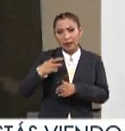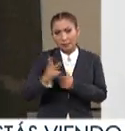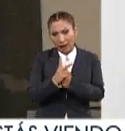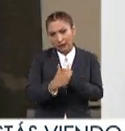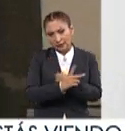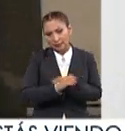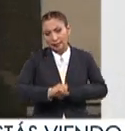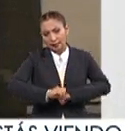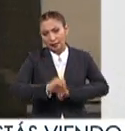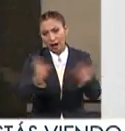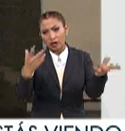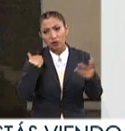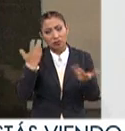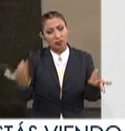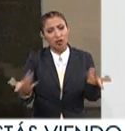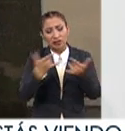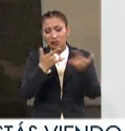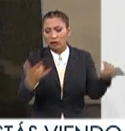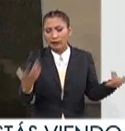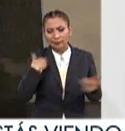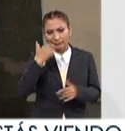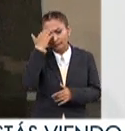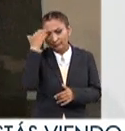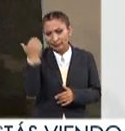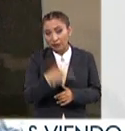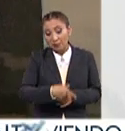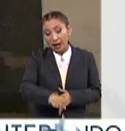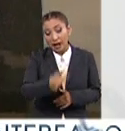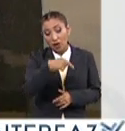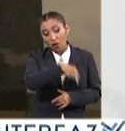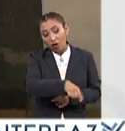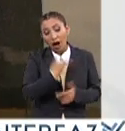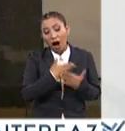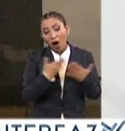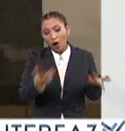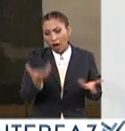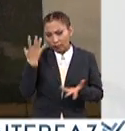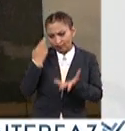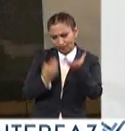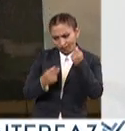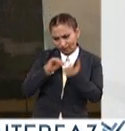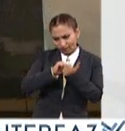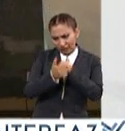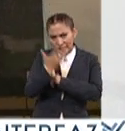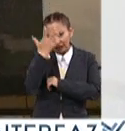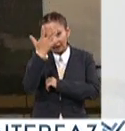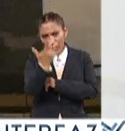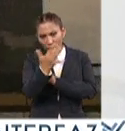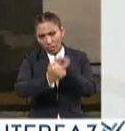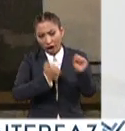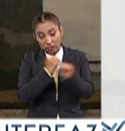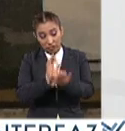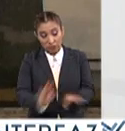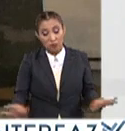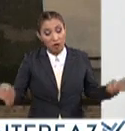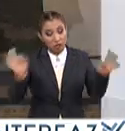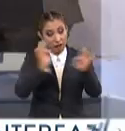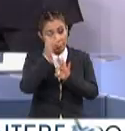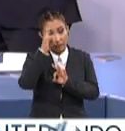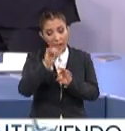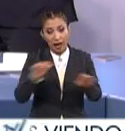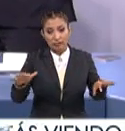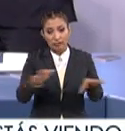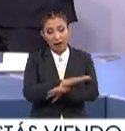país. Por supuesto, un evento trágico, sin embargo, la resiliencia que se ha vivido en las últimas 5 décadas es importantísima para